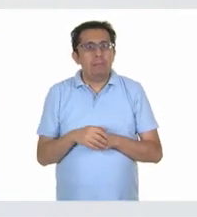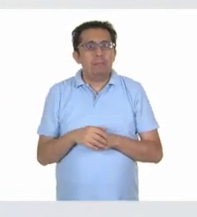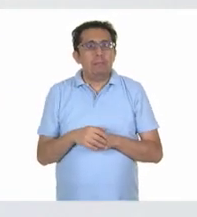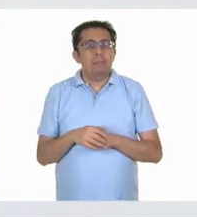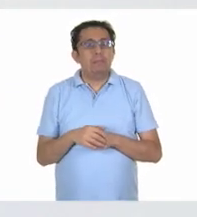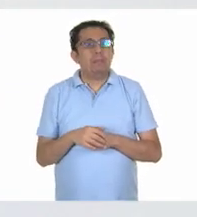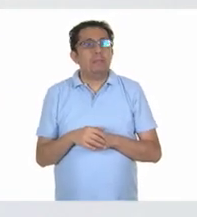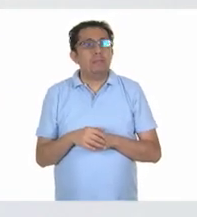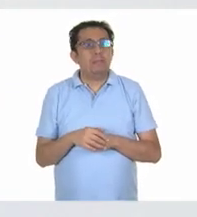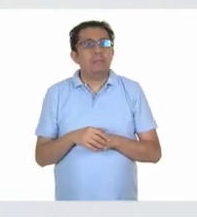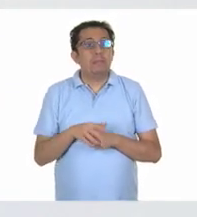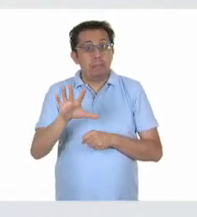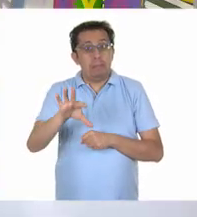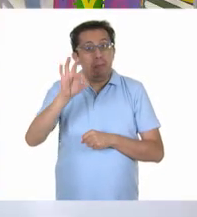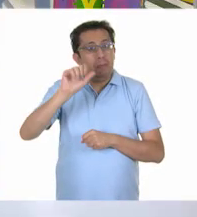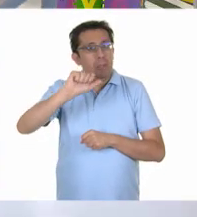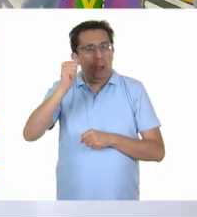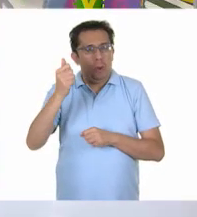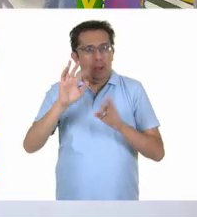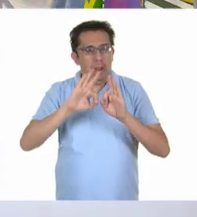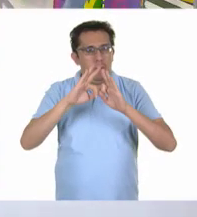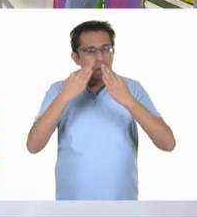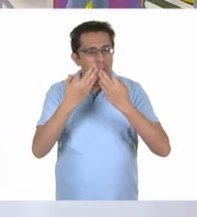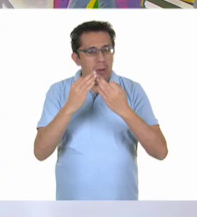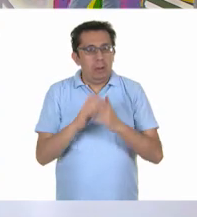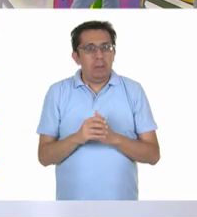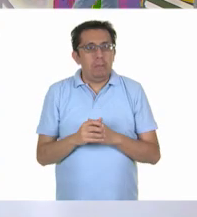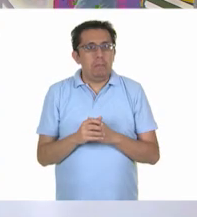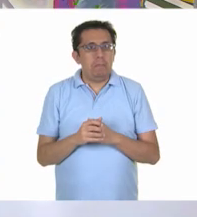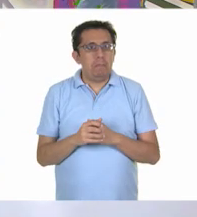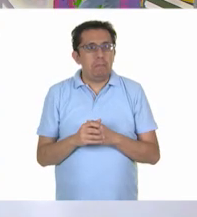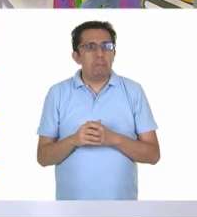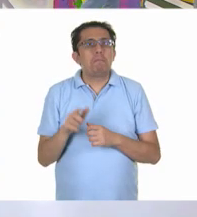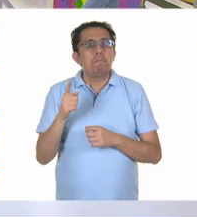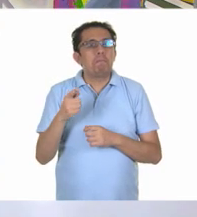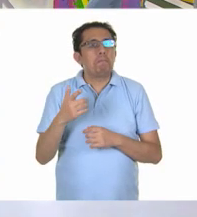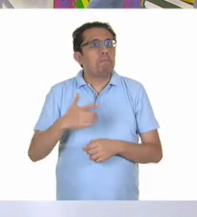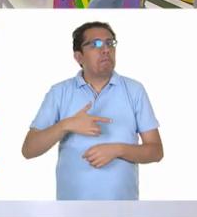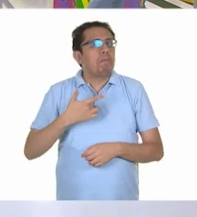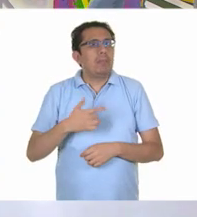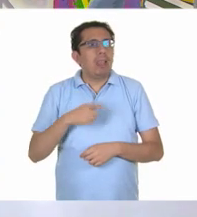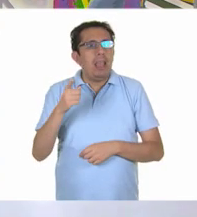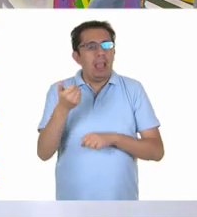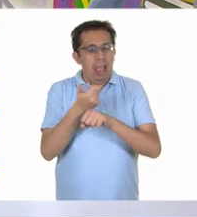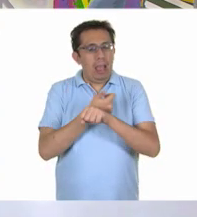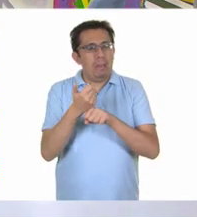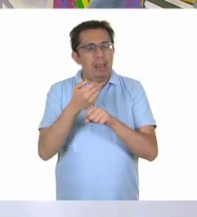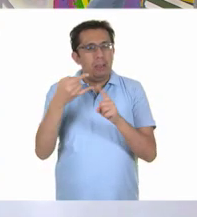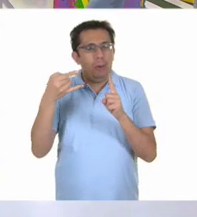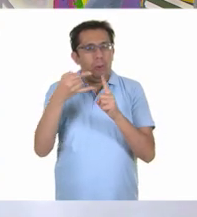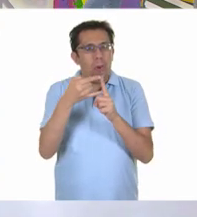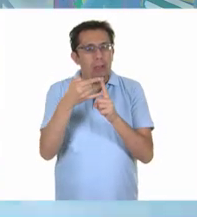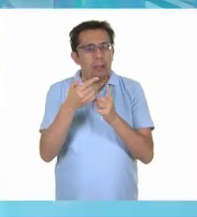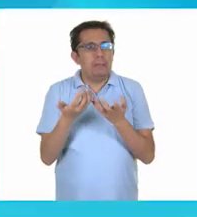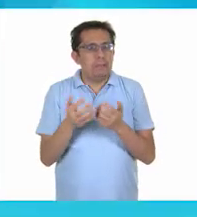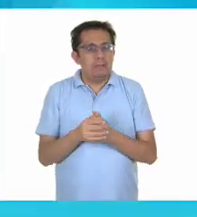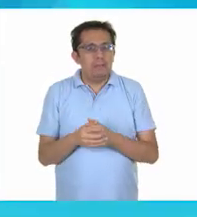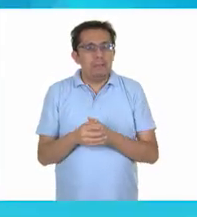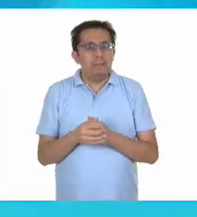a escoger otra figura. Okay. ¿Qué les parece este cuadrado amarillo?